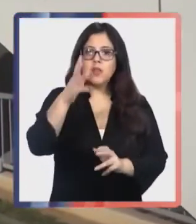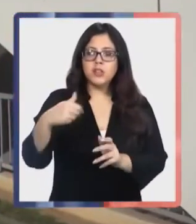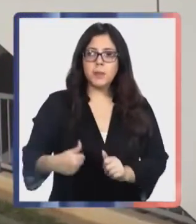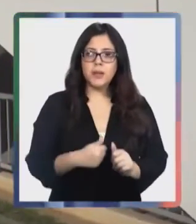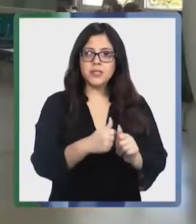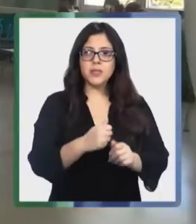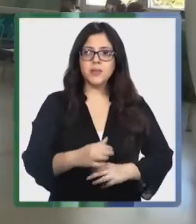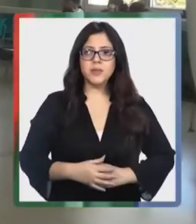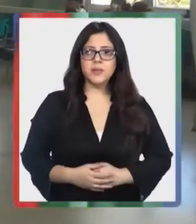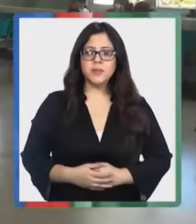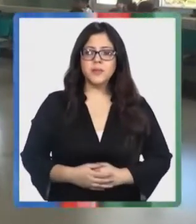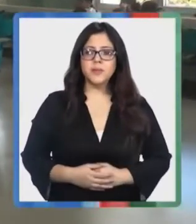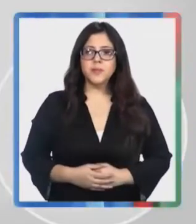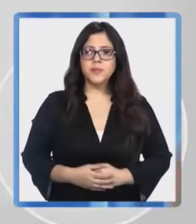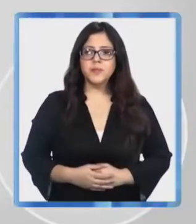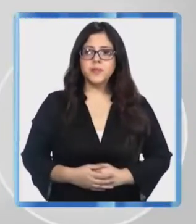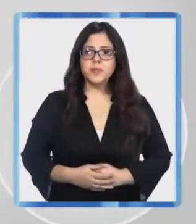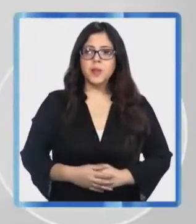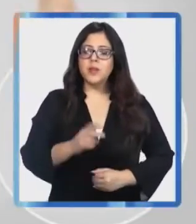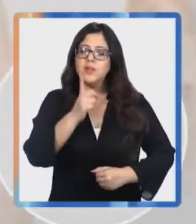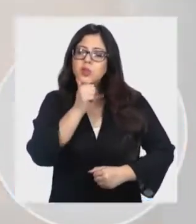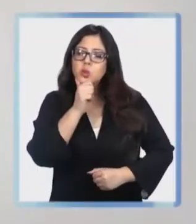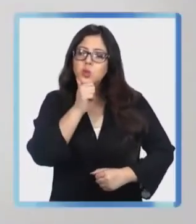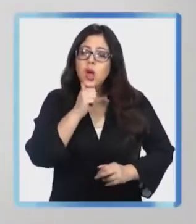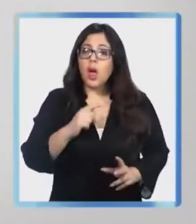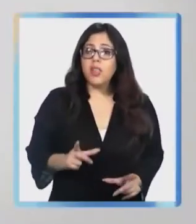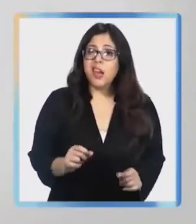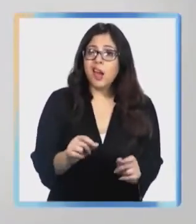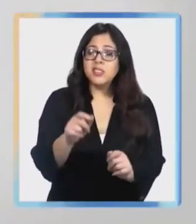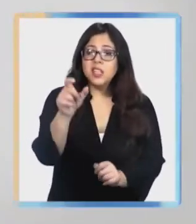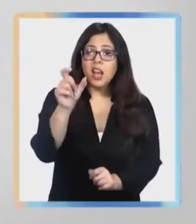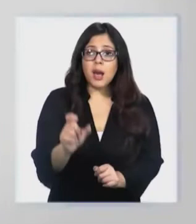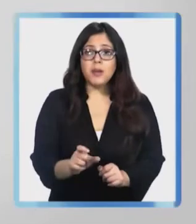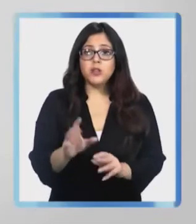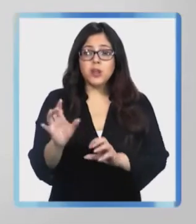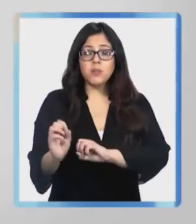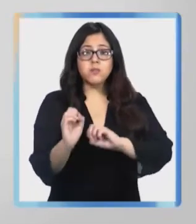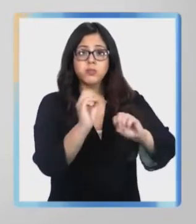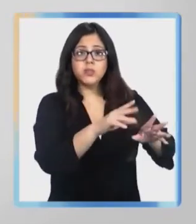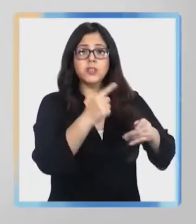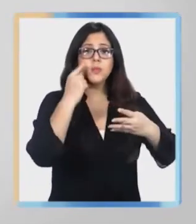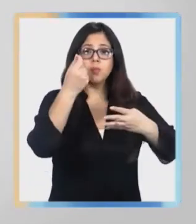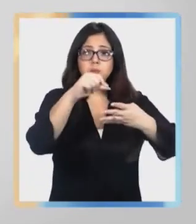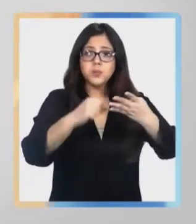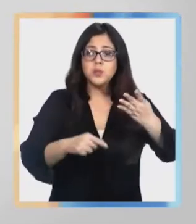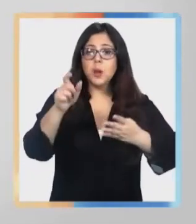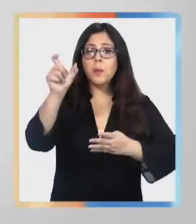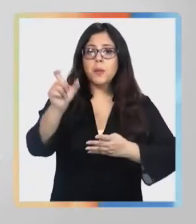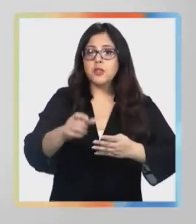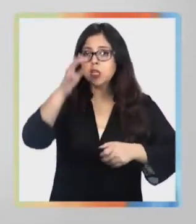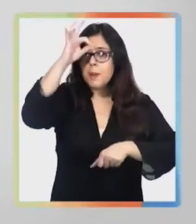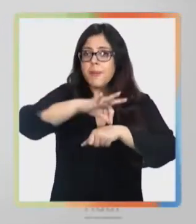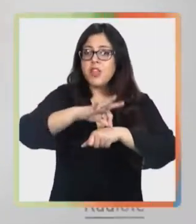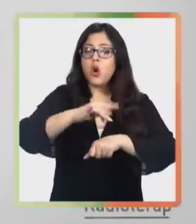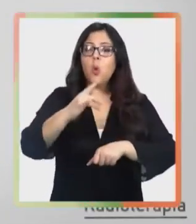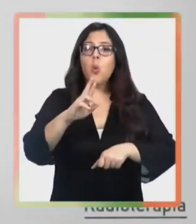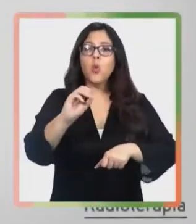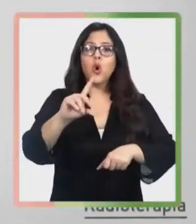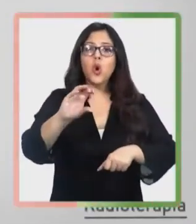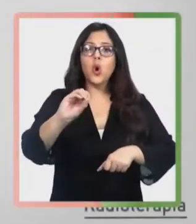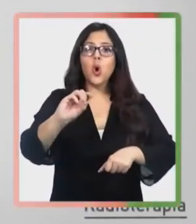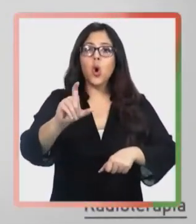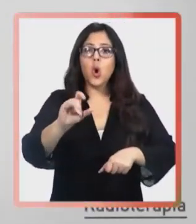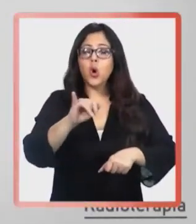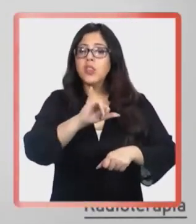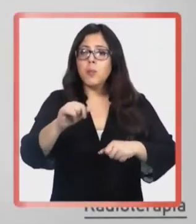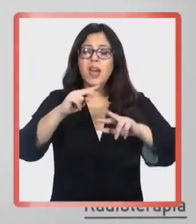futuro para seguimiento cuando hay sospecha de cáncer de próstata del paciente se envía para que sea evaluado por uno lógico y luego se